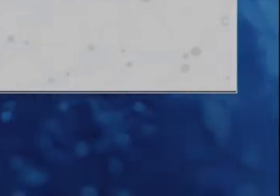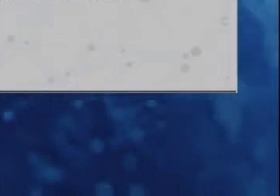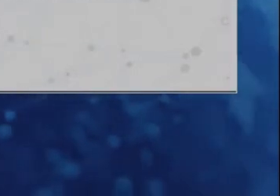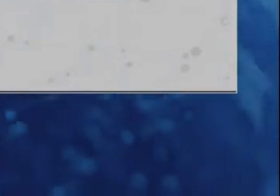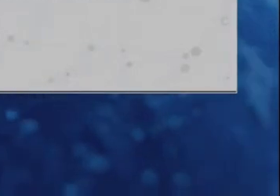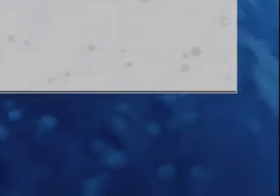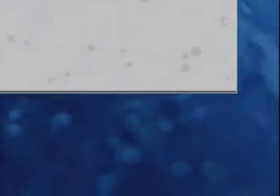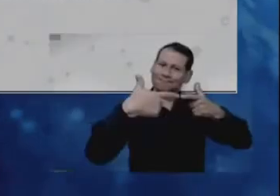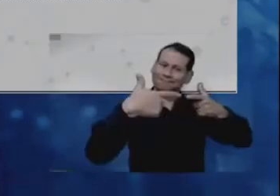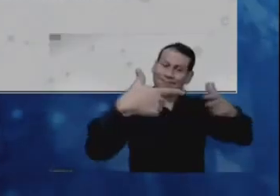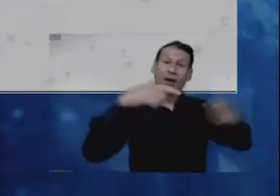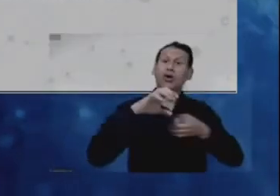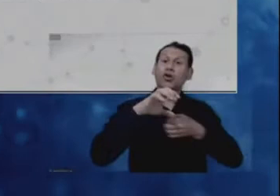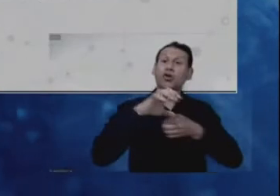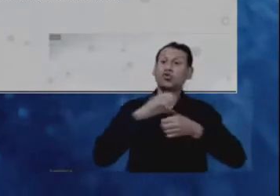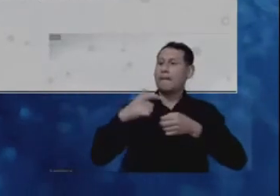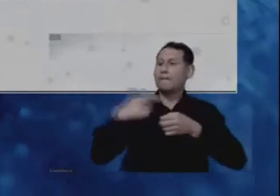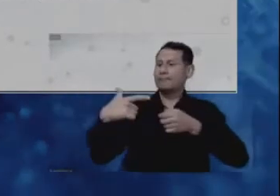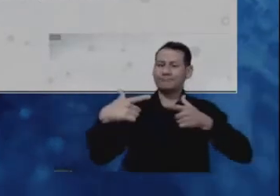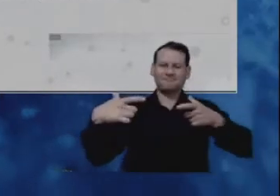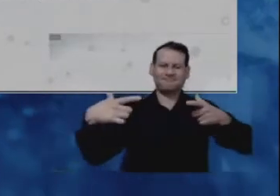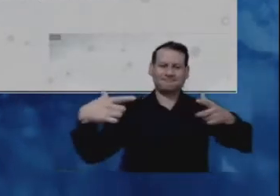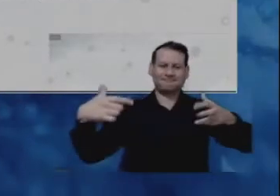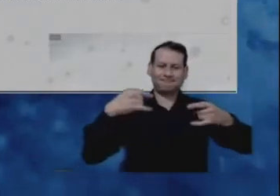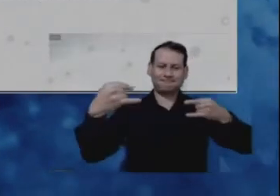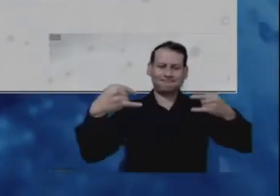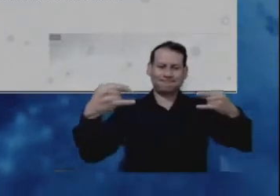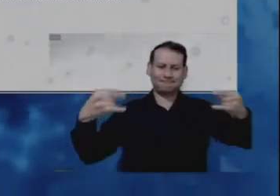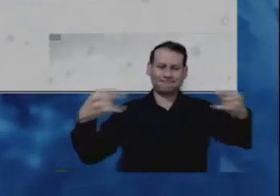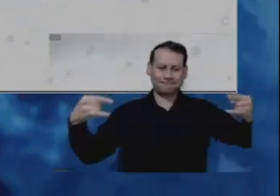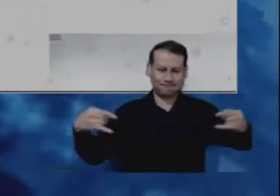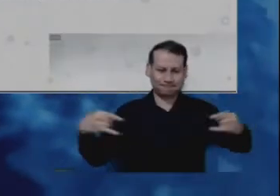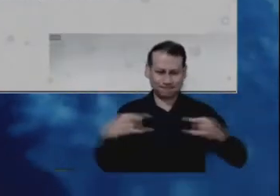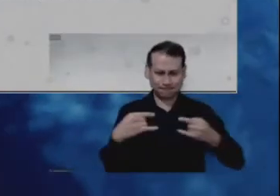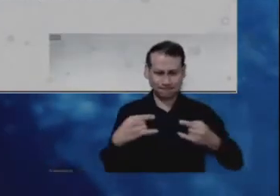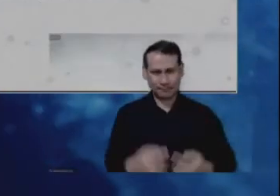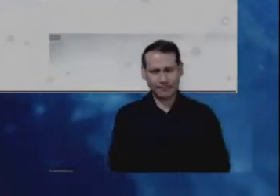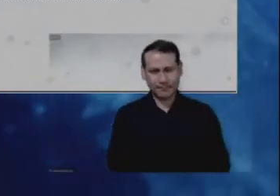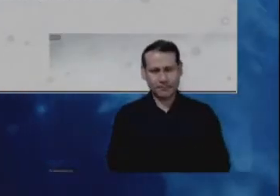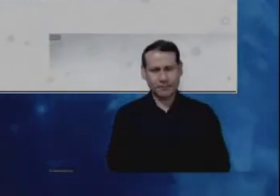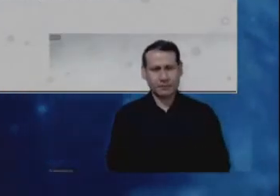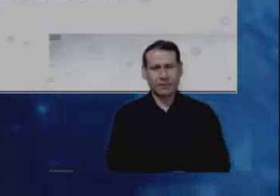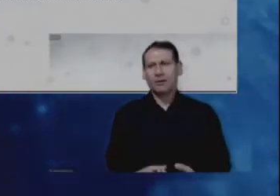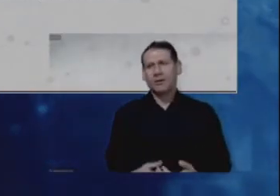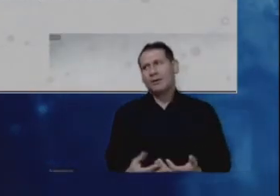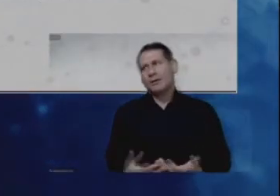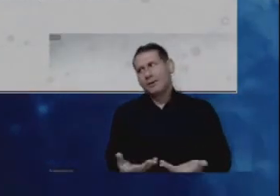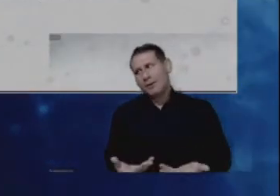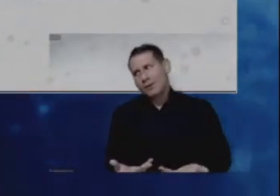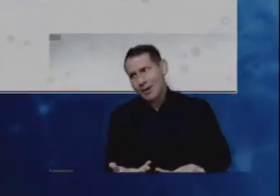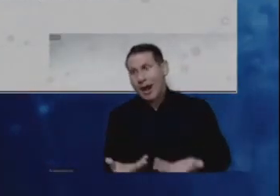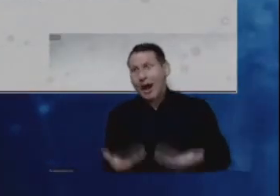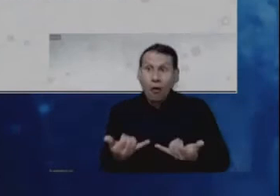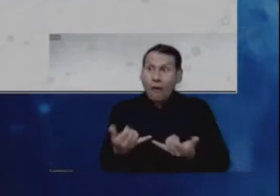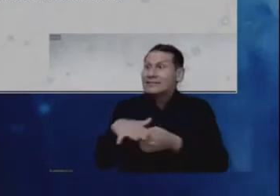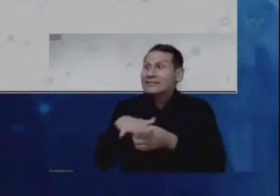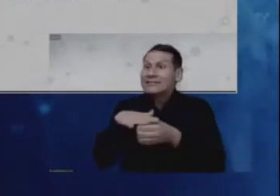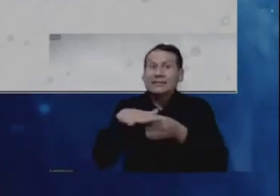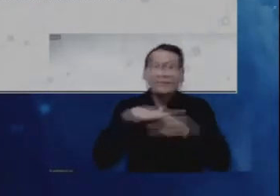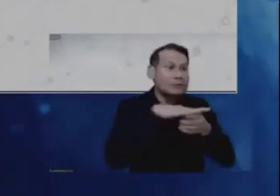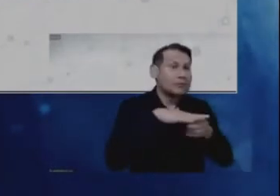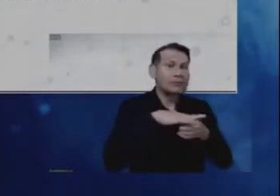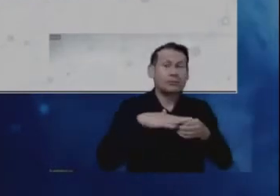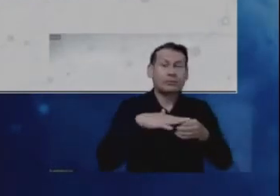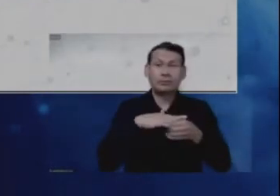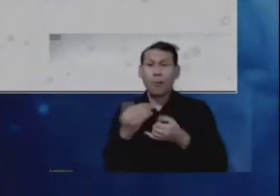puedan hacer uso de las redes que existen. Porque digamos que las ciudades no, normalmente no están dadas a poner más infraestructura, pero sí a hacer uso de